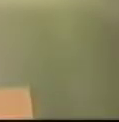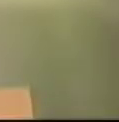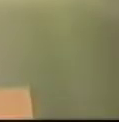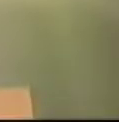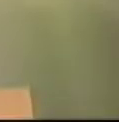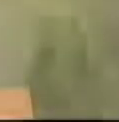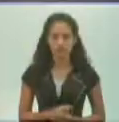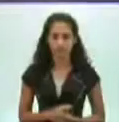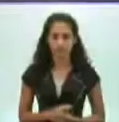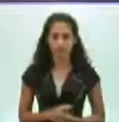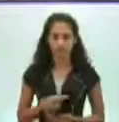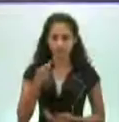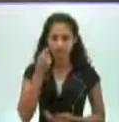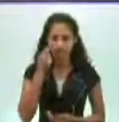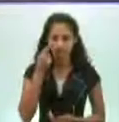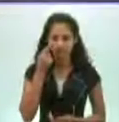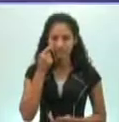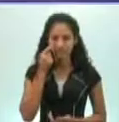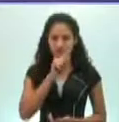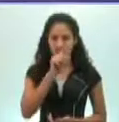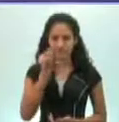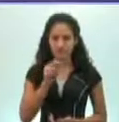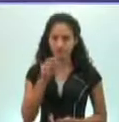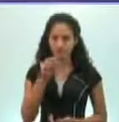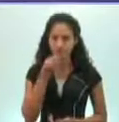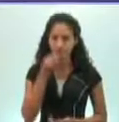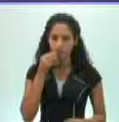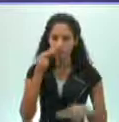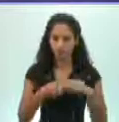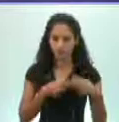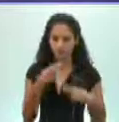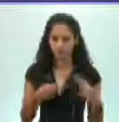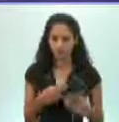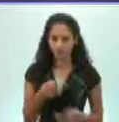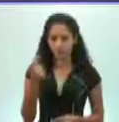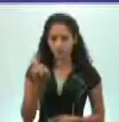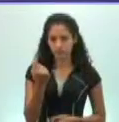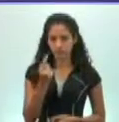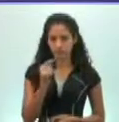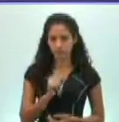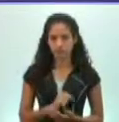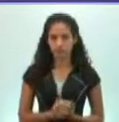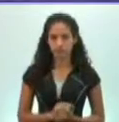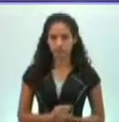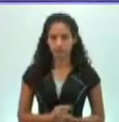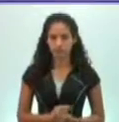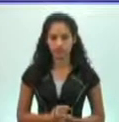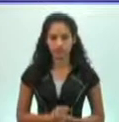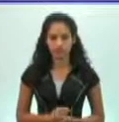Veamos entonces qué actividades puedes realizar con la misma. Dice la primera: